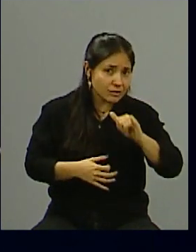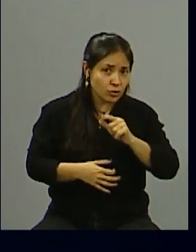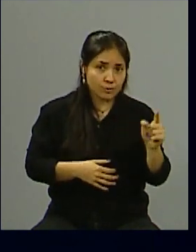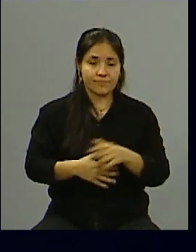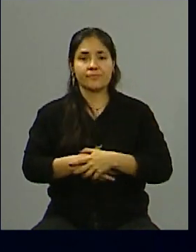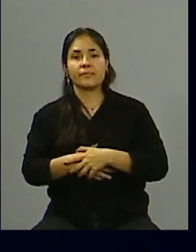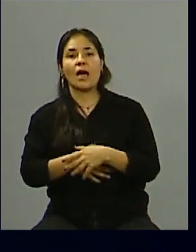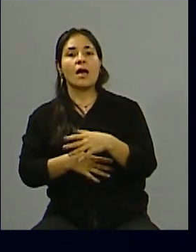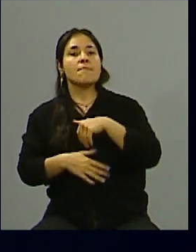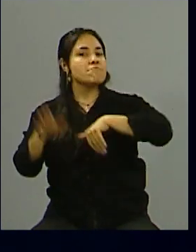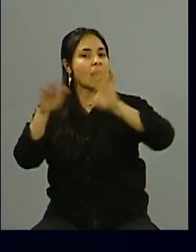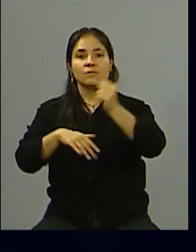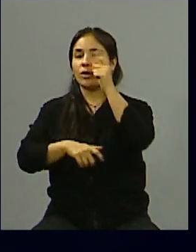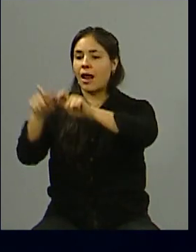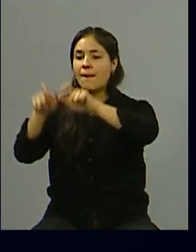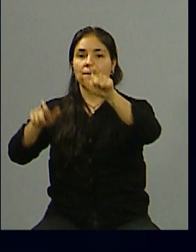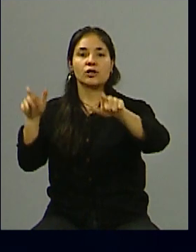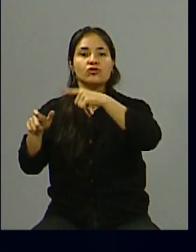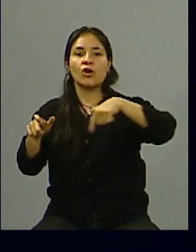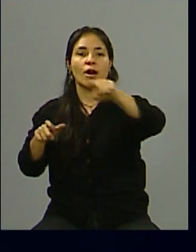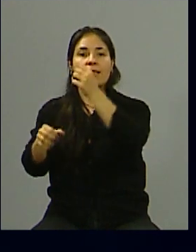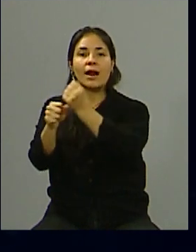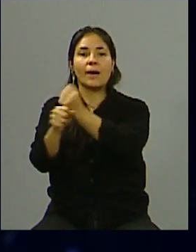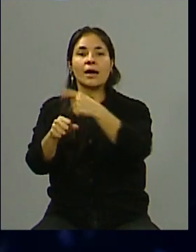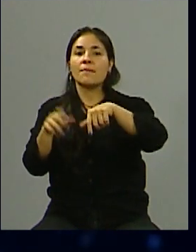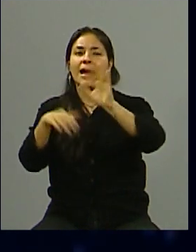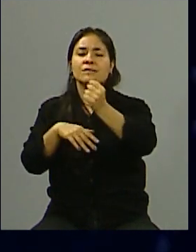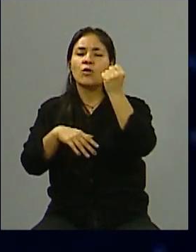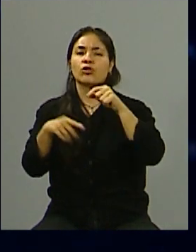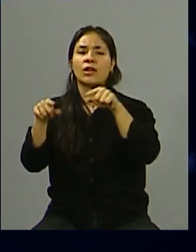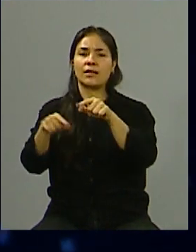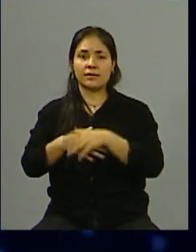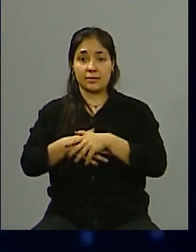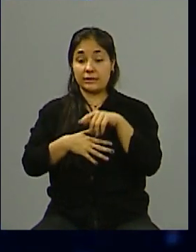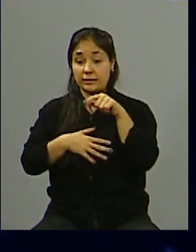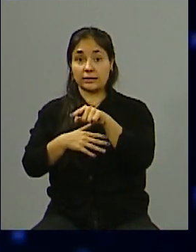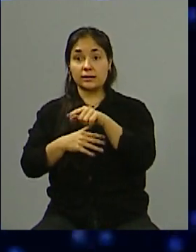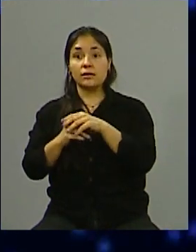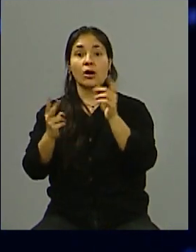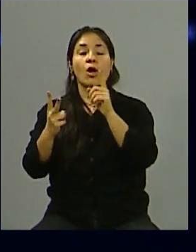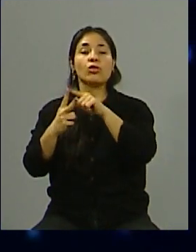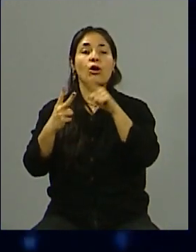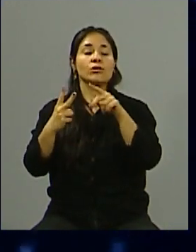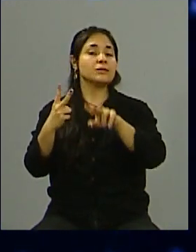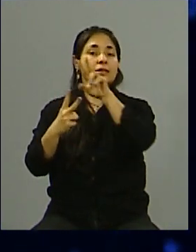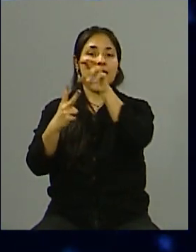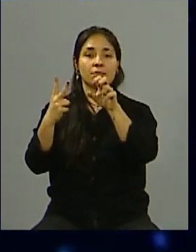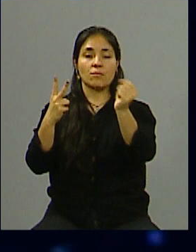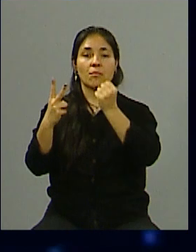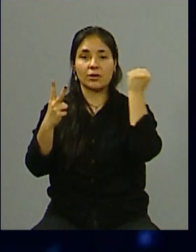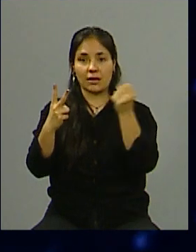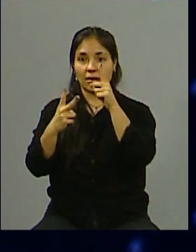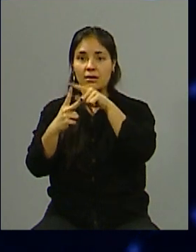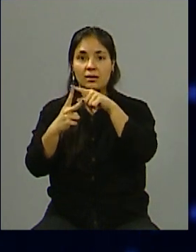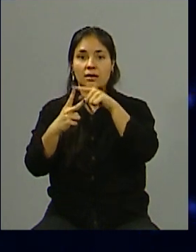los últimos 250 años de la historia de la humanidad. Y ahí encontramos que hay dos temas muy importantes. Está el capital